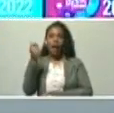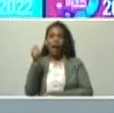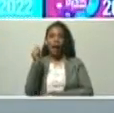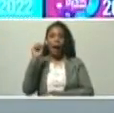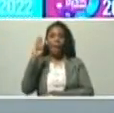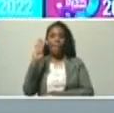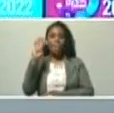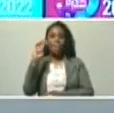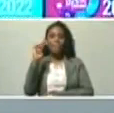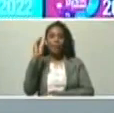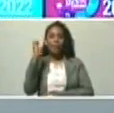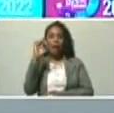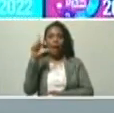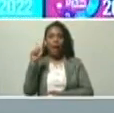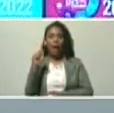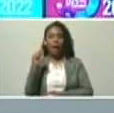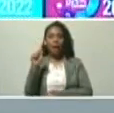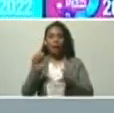Educación